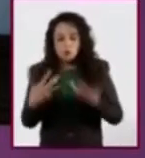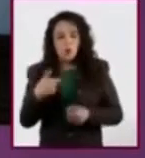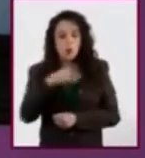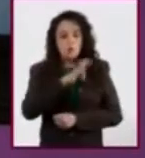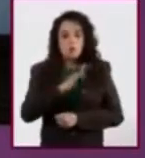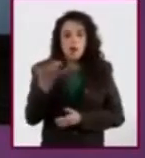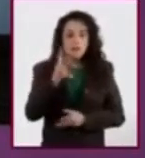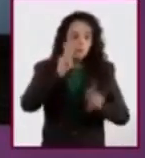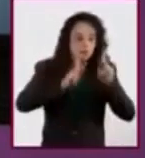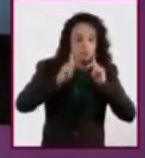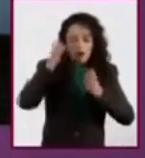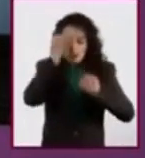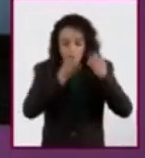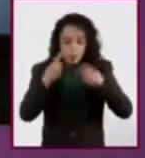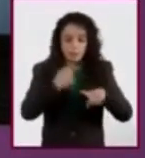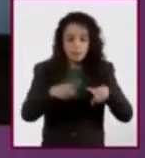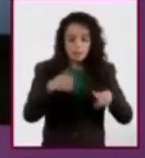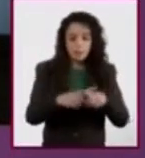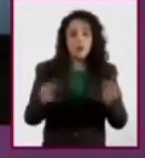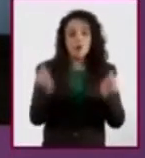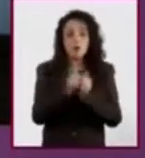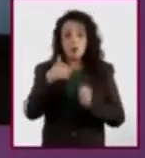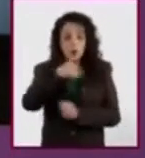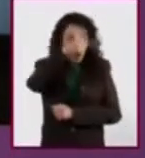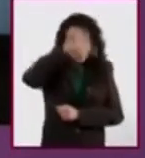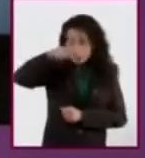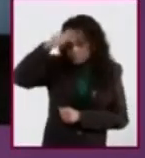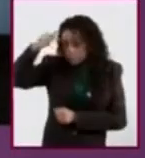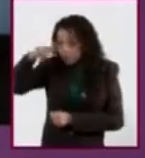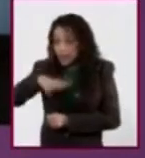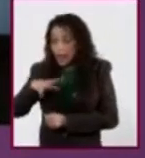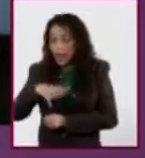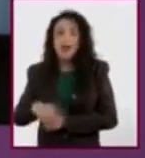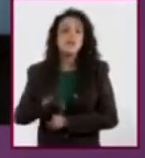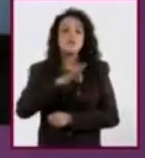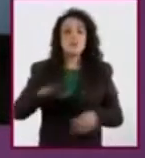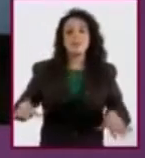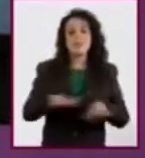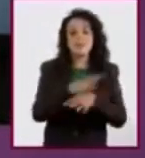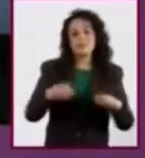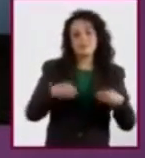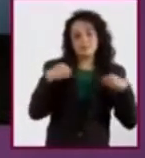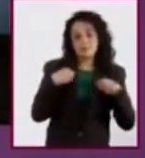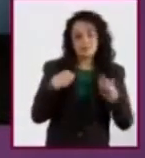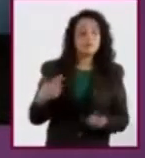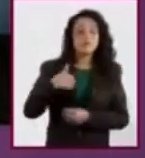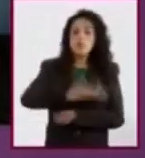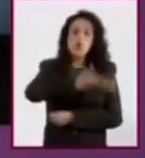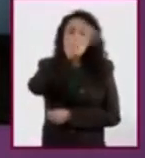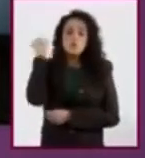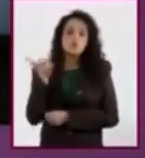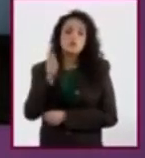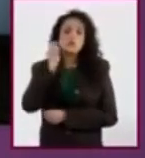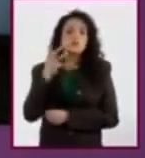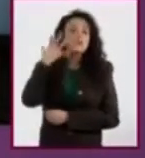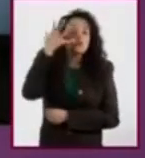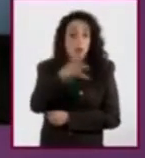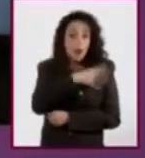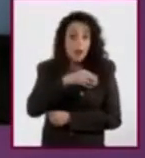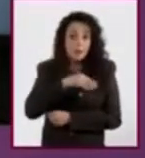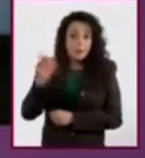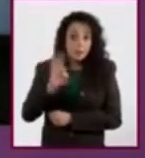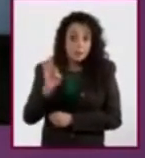mejorar la vida de todos con mis descubrimientos. No sé si tendré hijos o no. Es algo que todavía no me